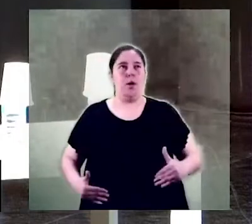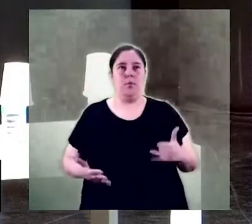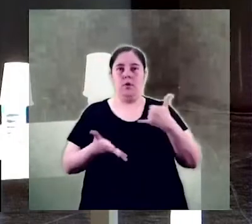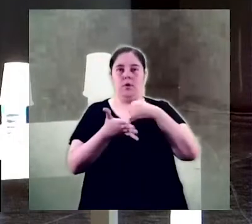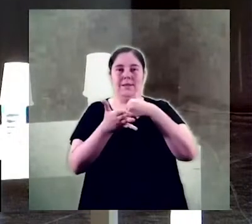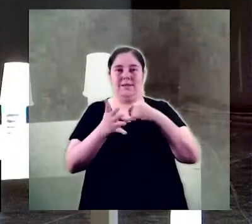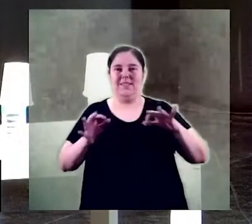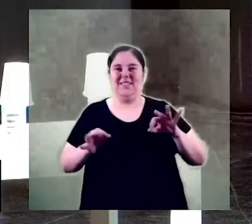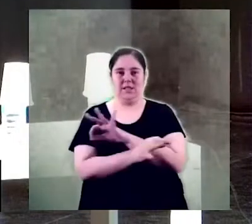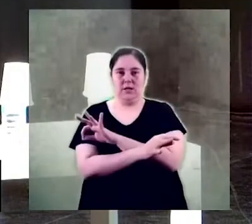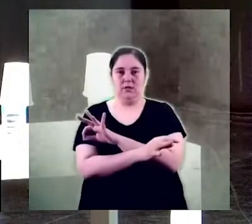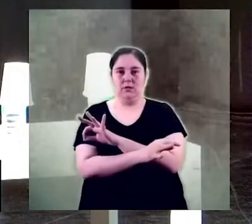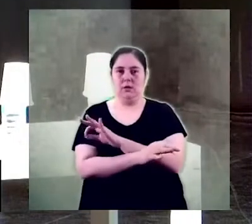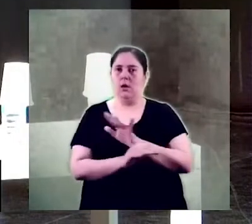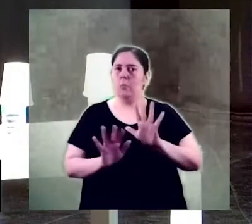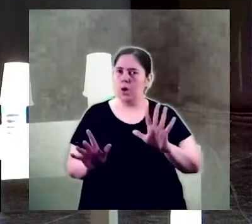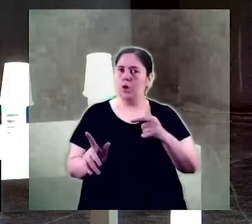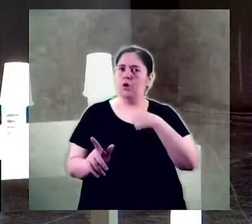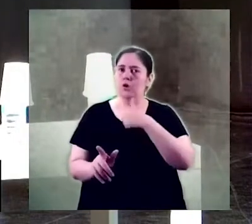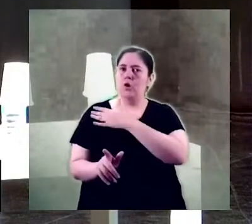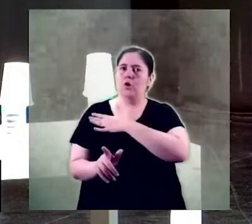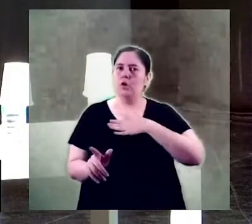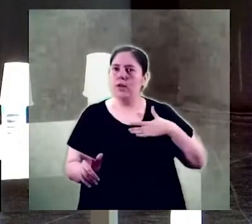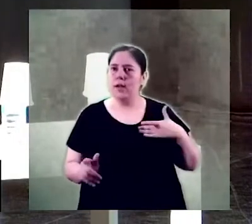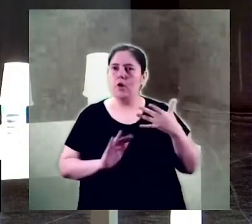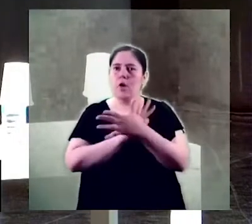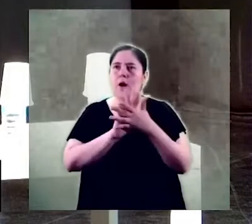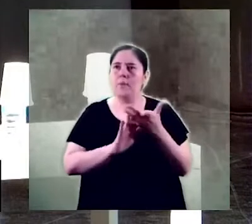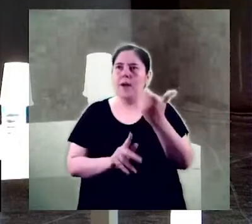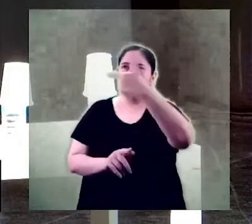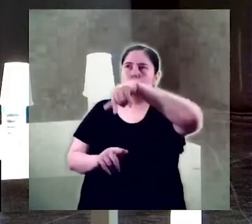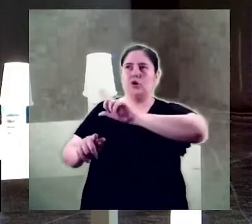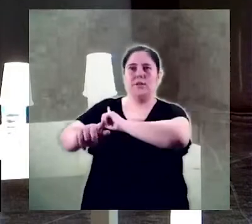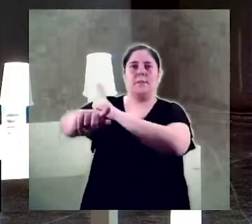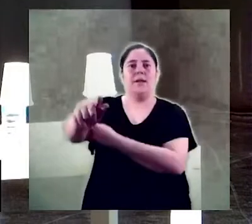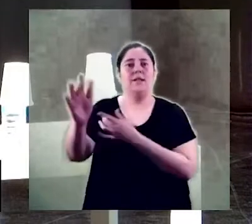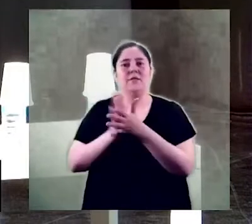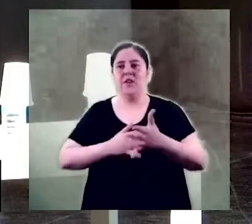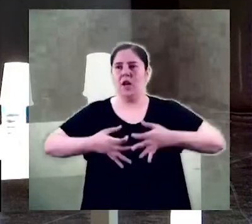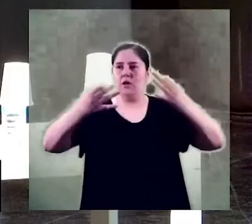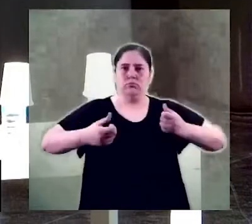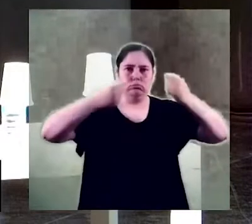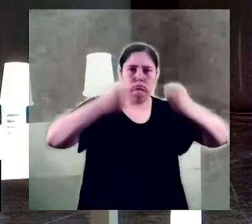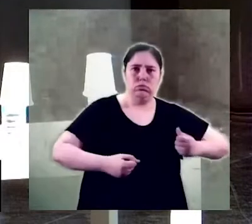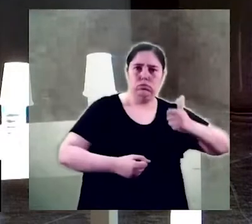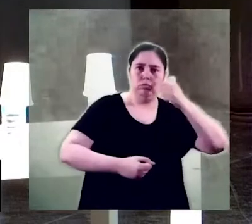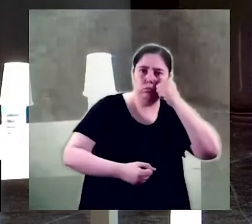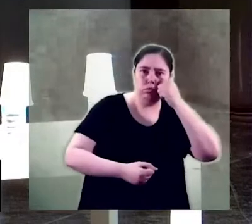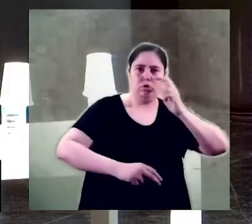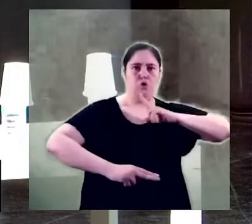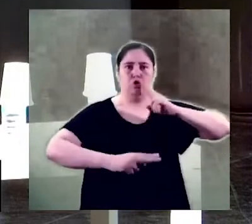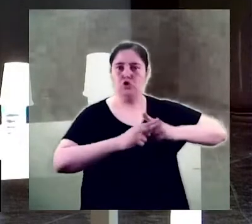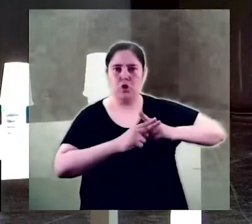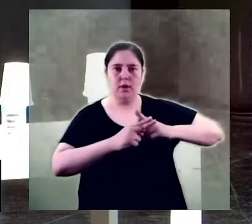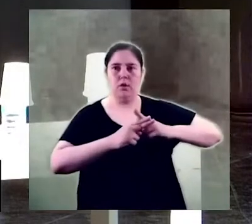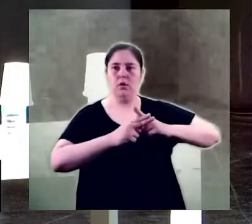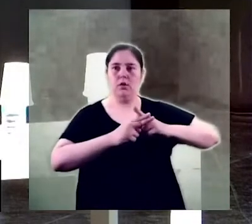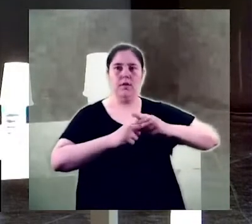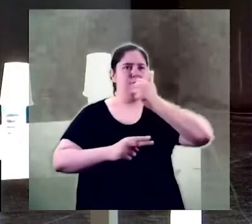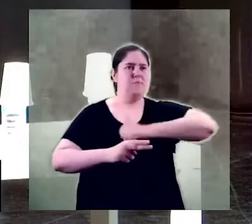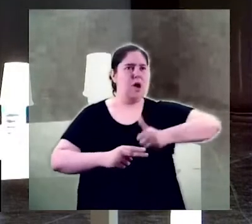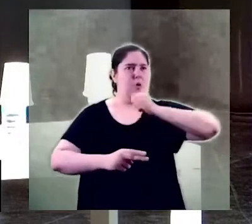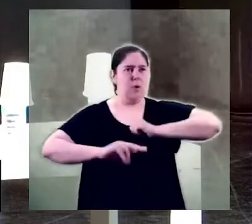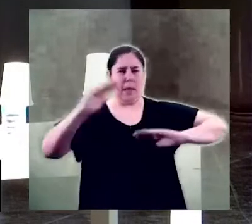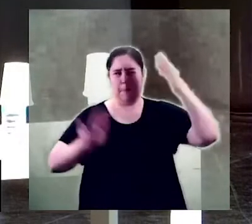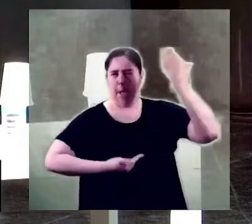invulnerable. Yo hoy quería hablar de vuestra valentía no como robustez de materia opaca y sólida capaz